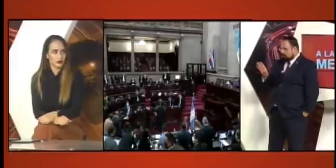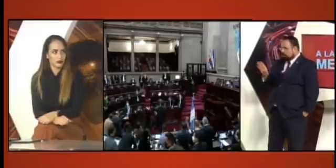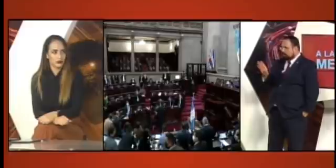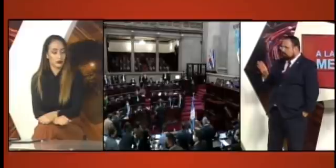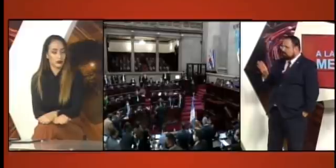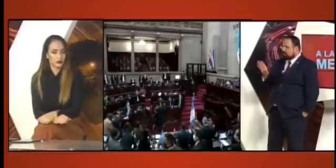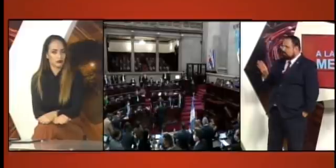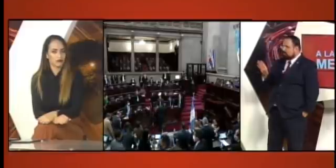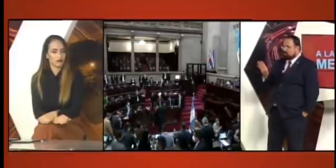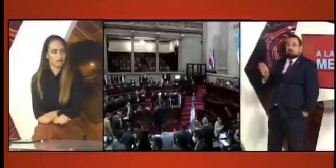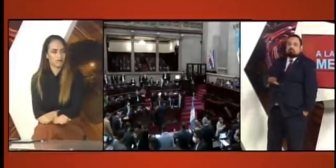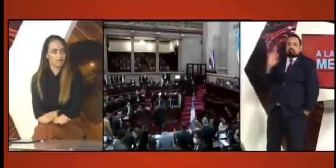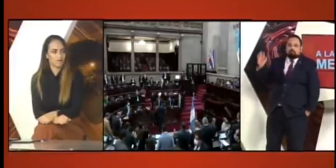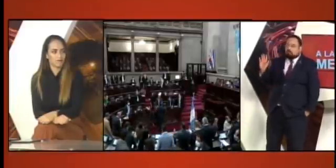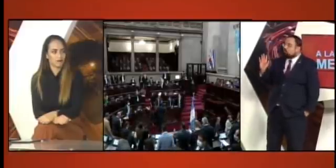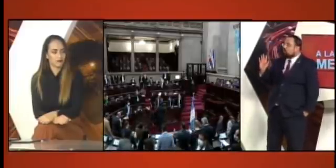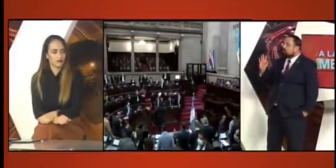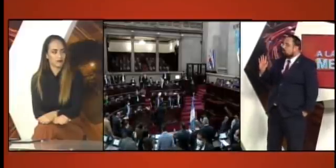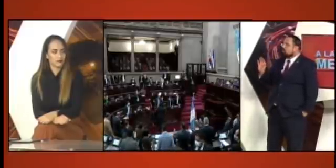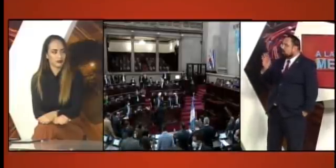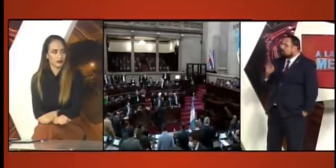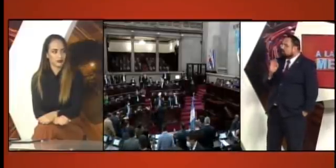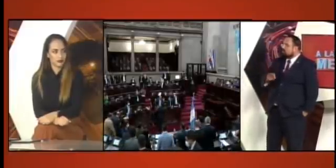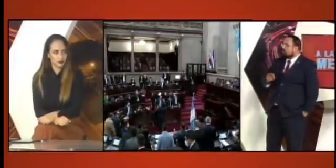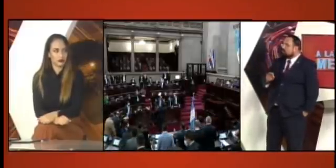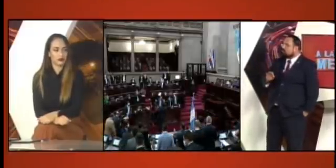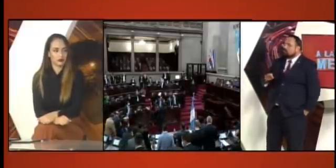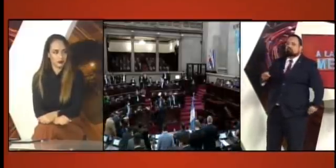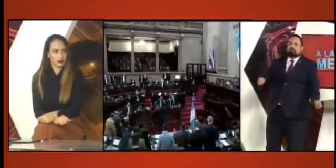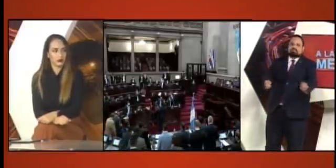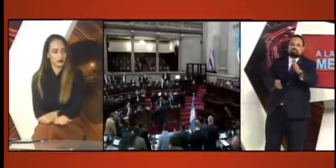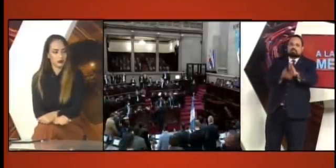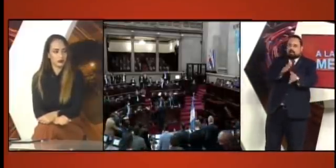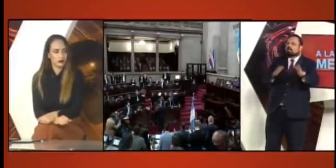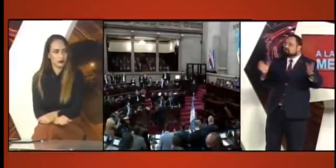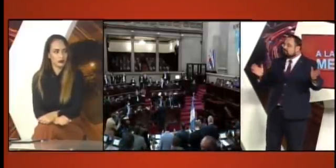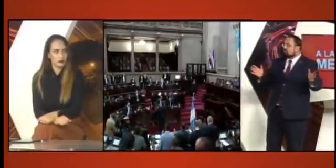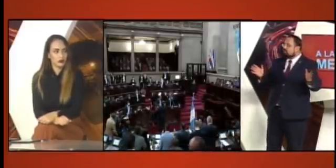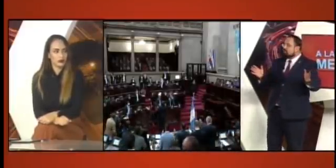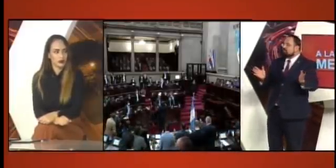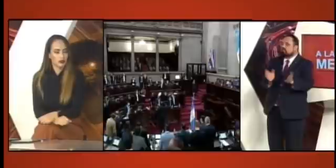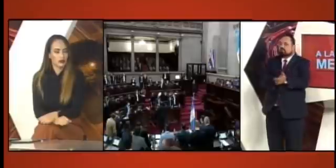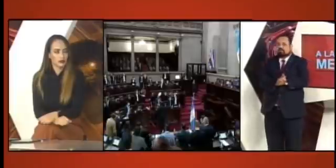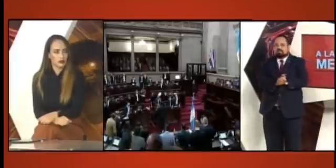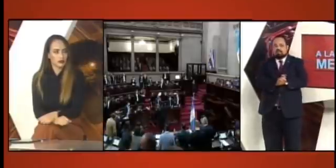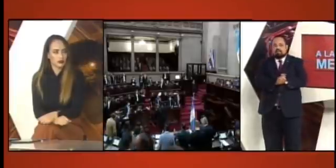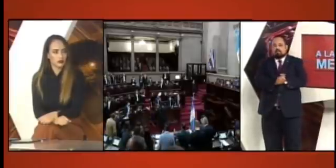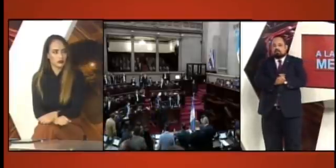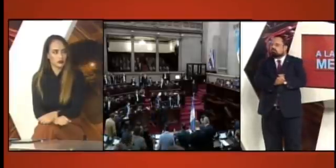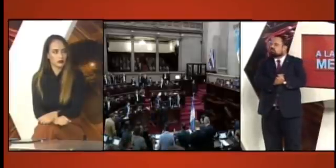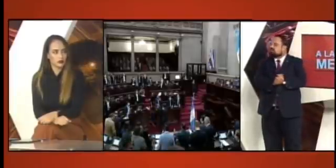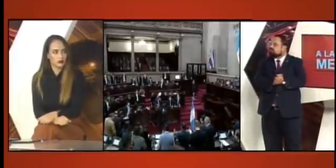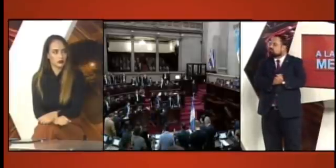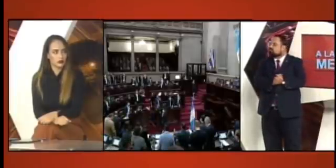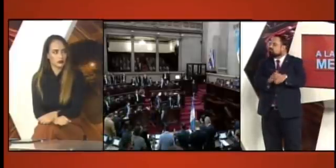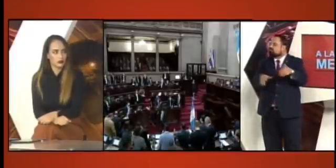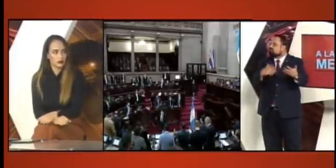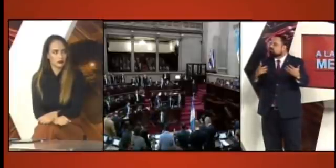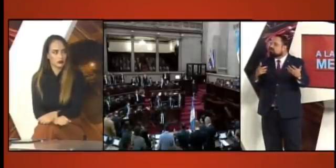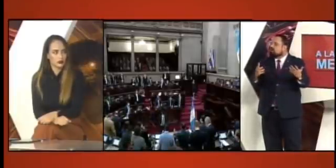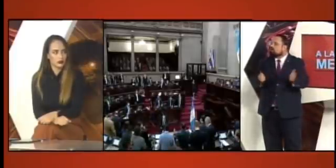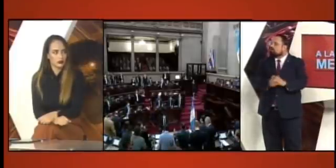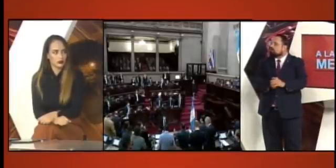ilógico no hay antijurídico bueno pero que lo digan o que decidan ellos pues ese es el dijera yo